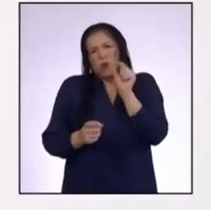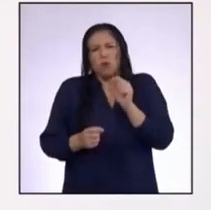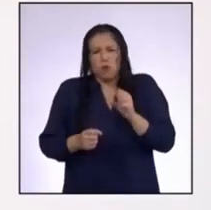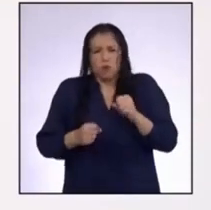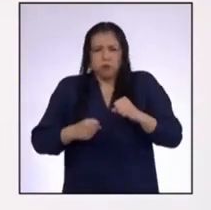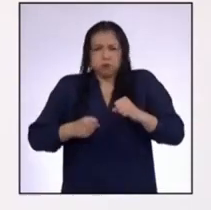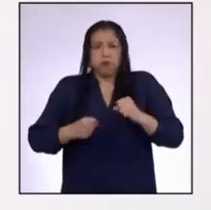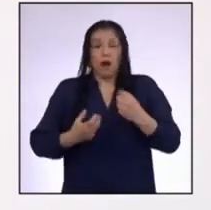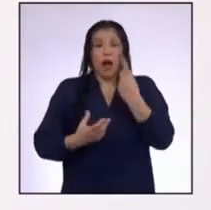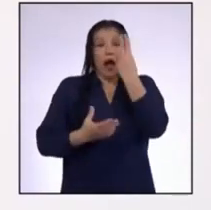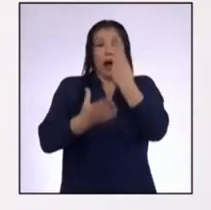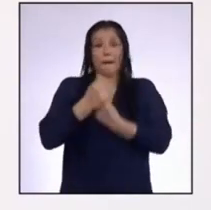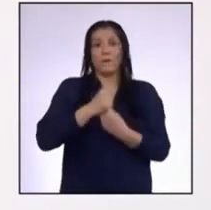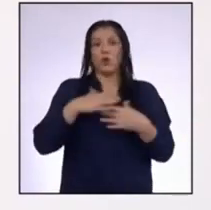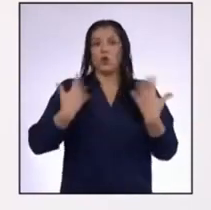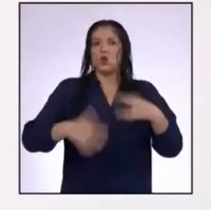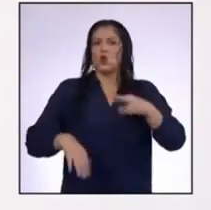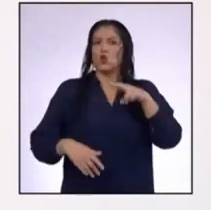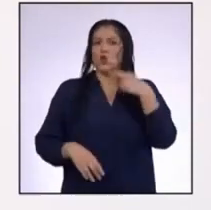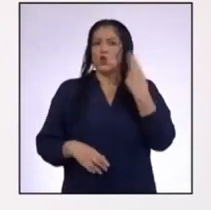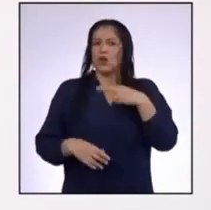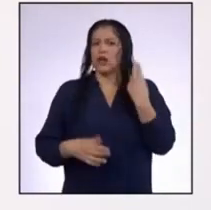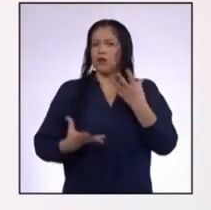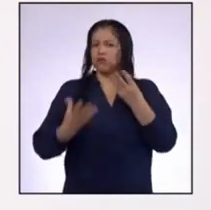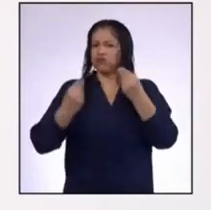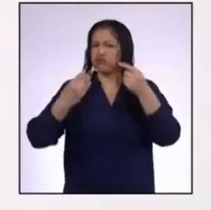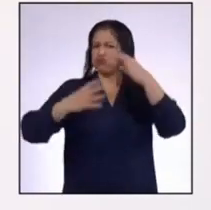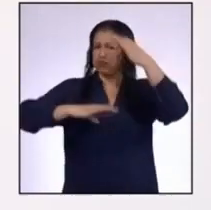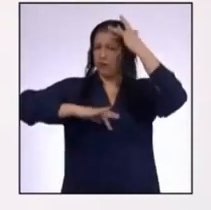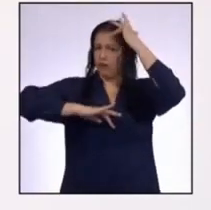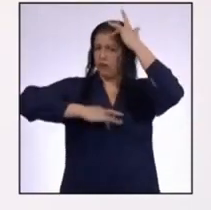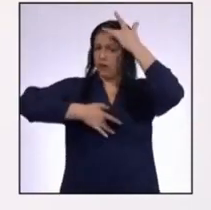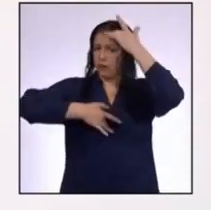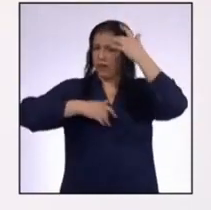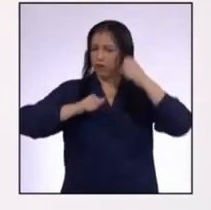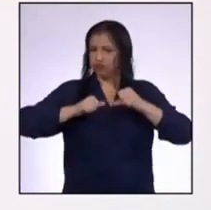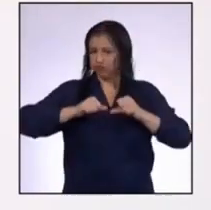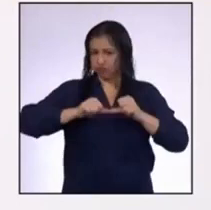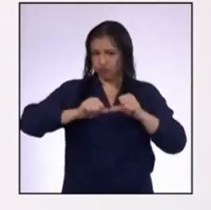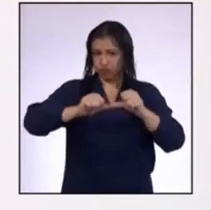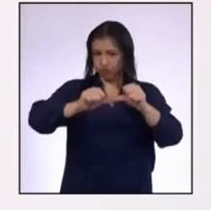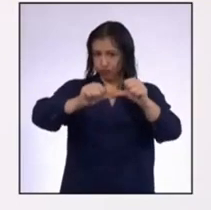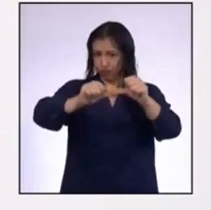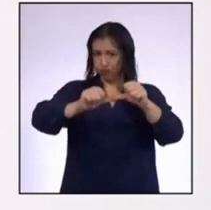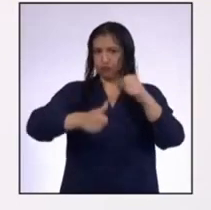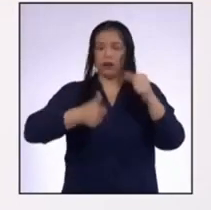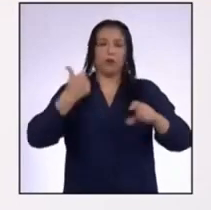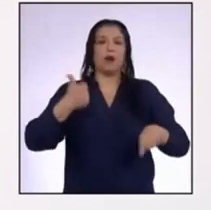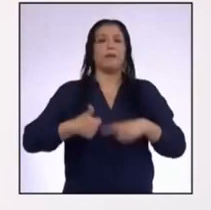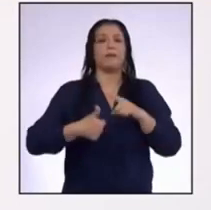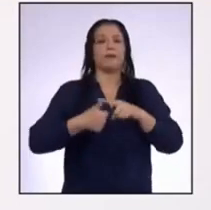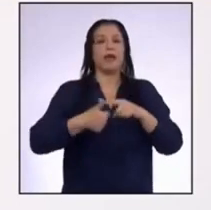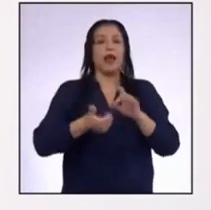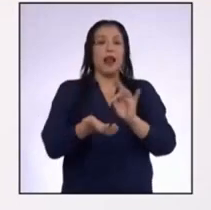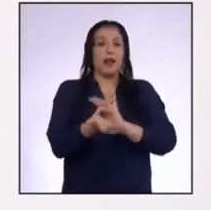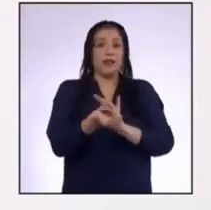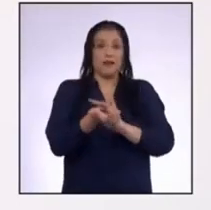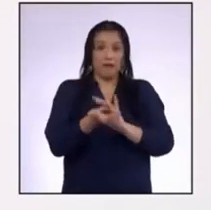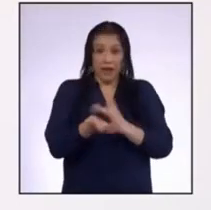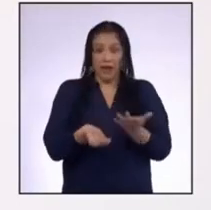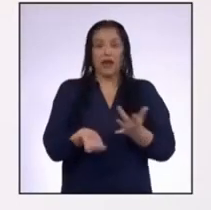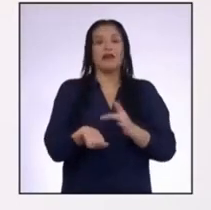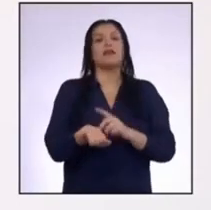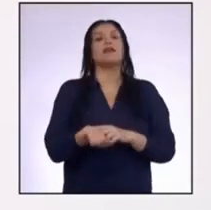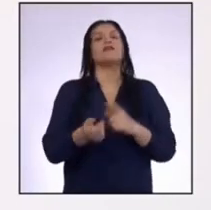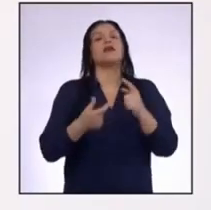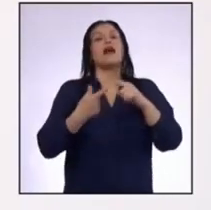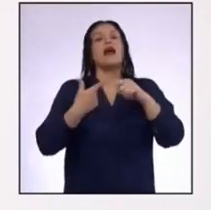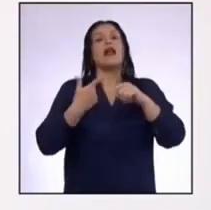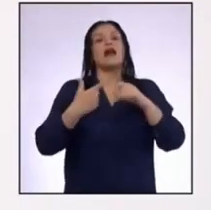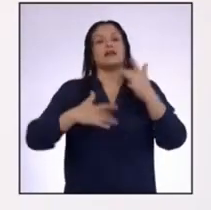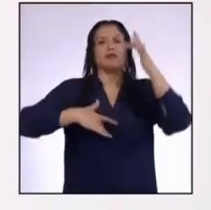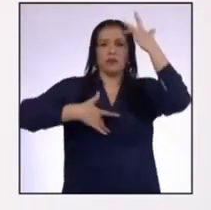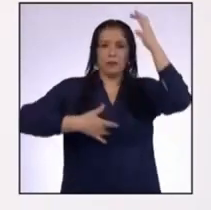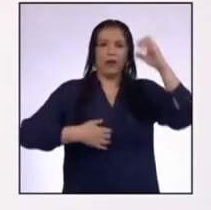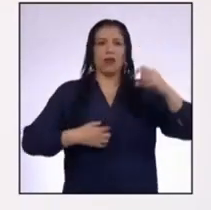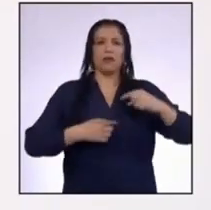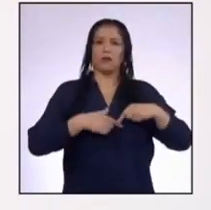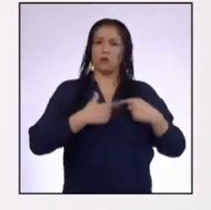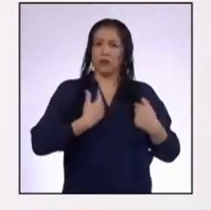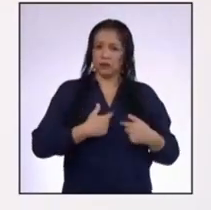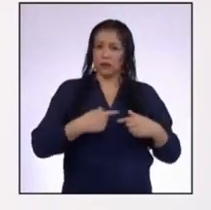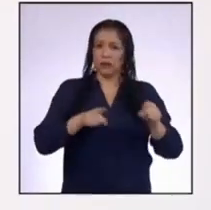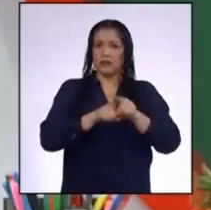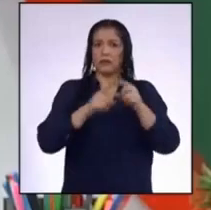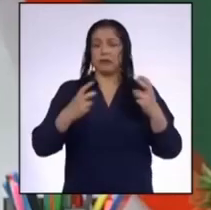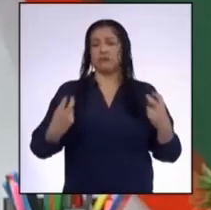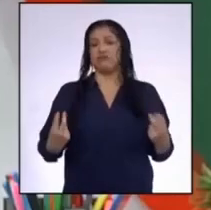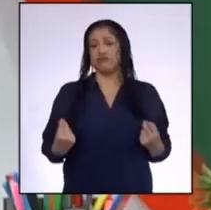Ambos son factores de riesgo para numerosas enfermedades crónicas, entre las que se incluyen la diabetes, las enfermedades cardiovasculares y